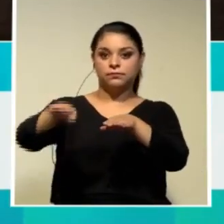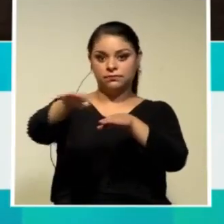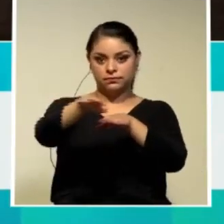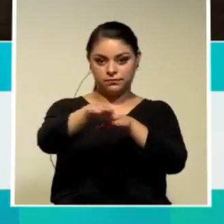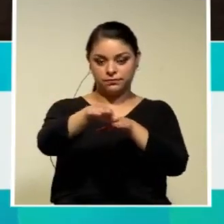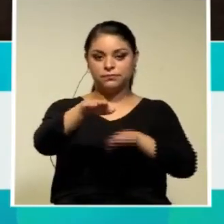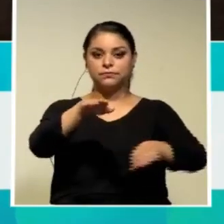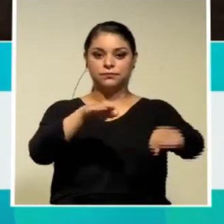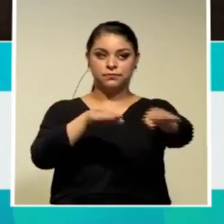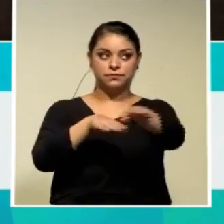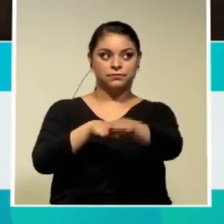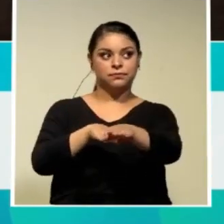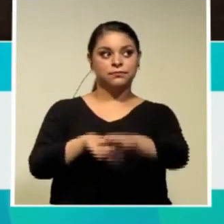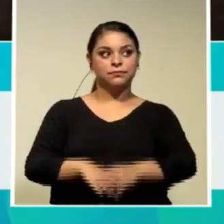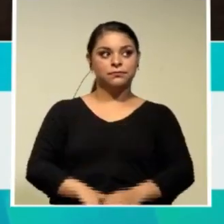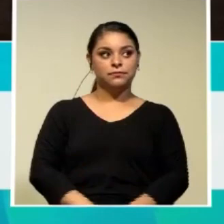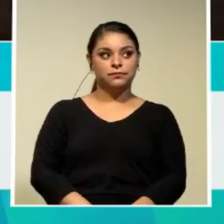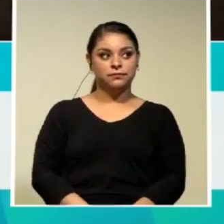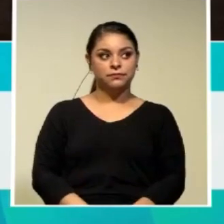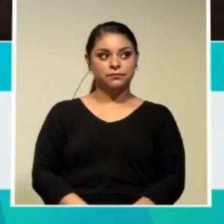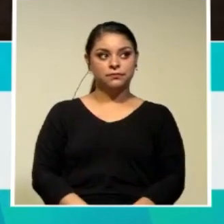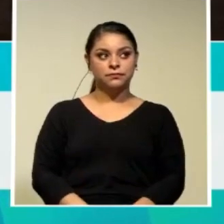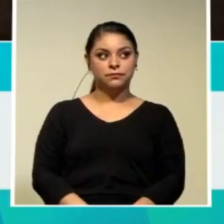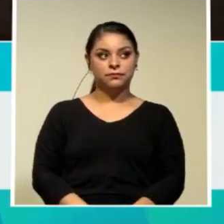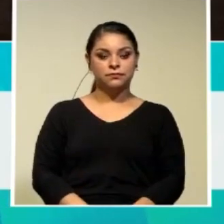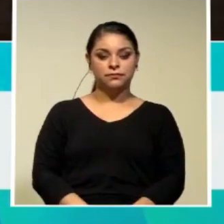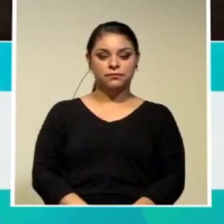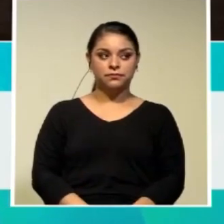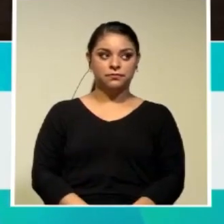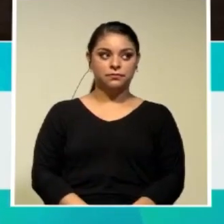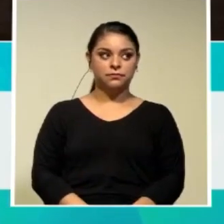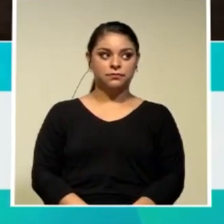Tracitos. Eso, muy bien. Lista.